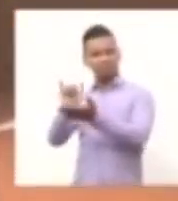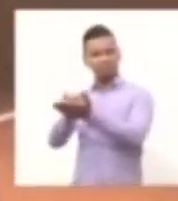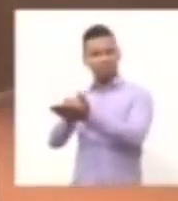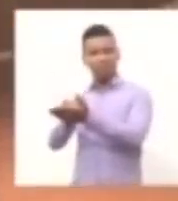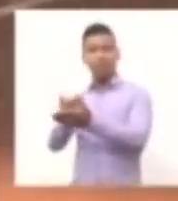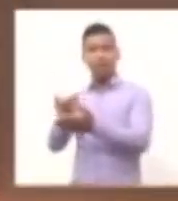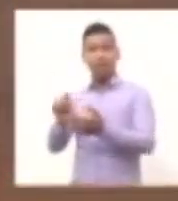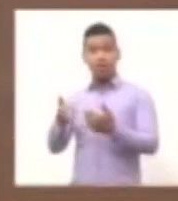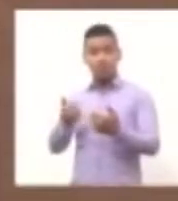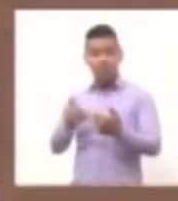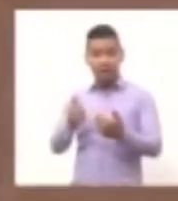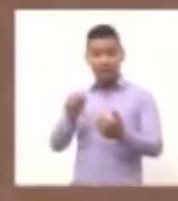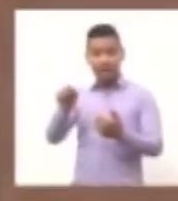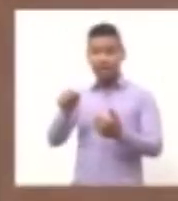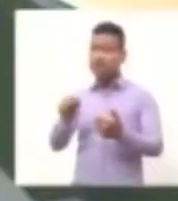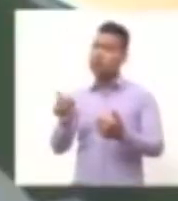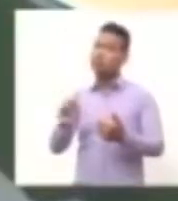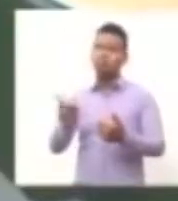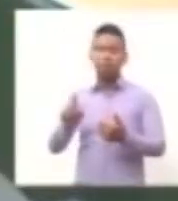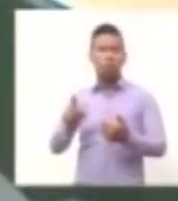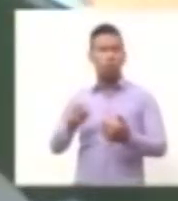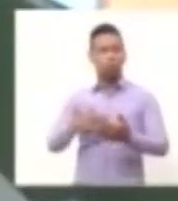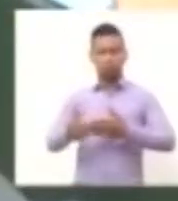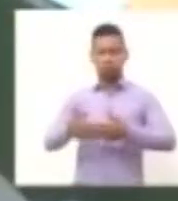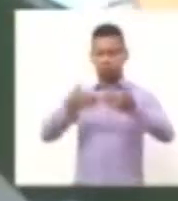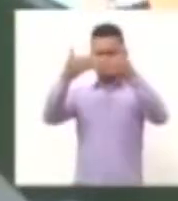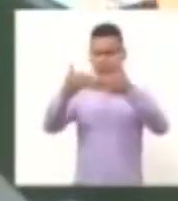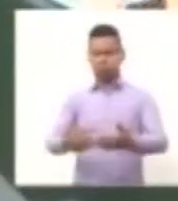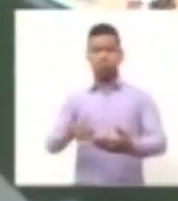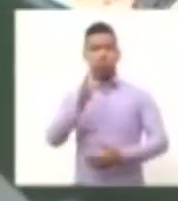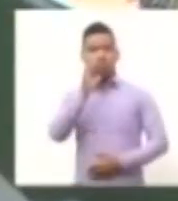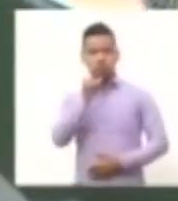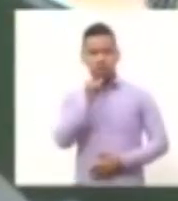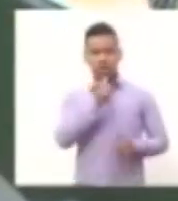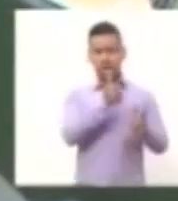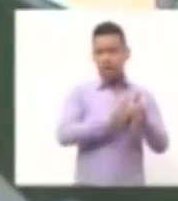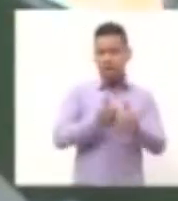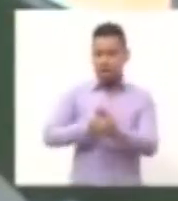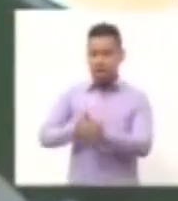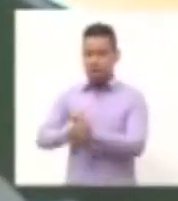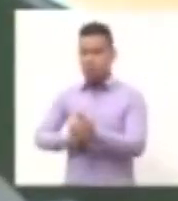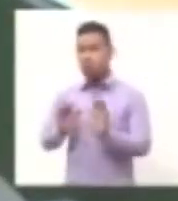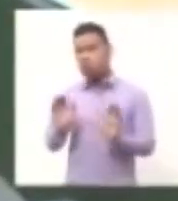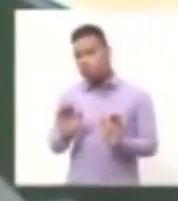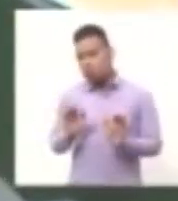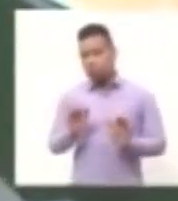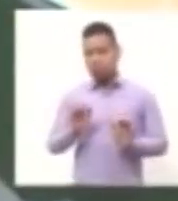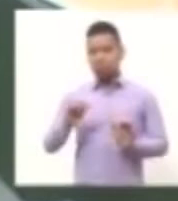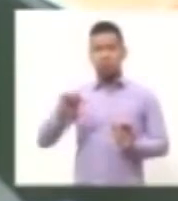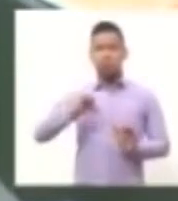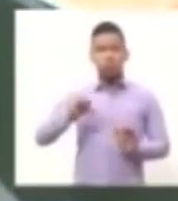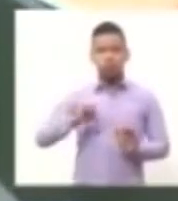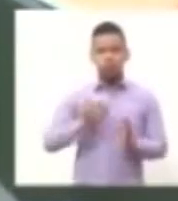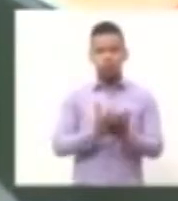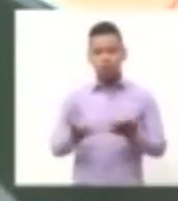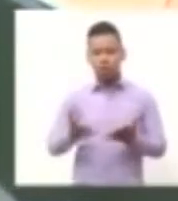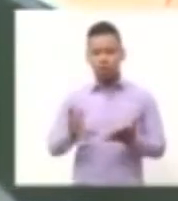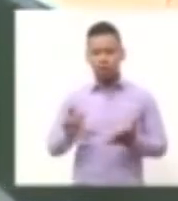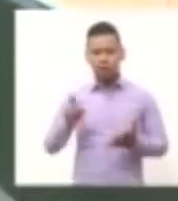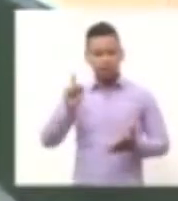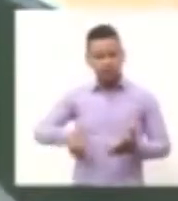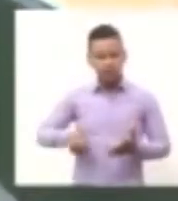pero para ella no hay límites. Cada uno tiene sus cosas que tiene que superar y esto ha sido mío. Para mí